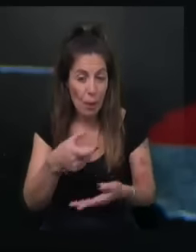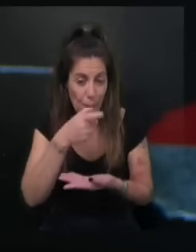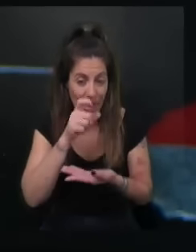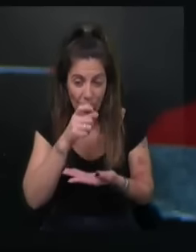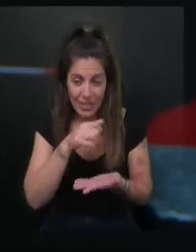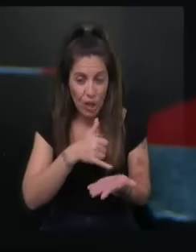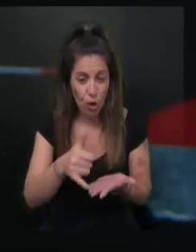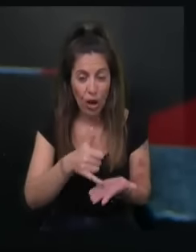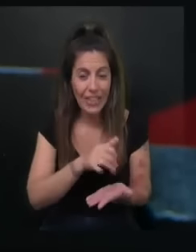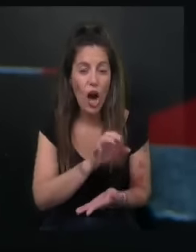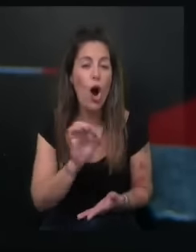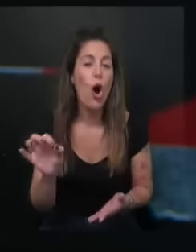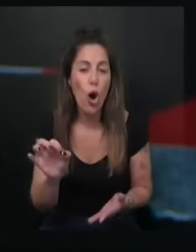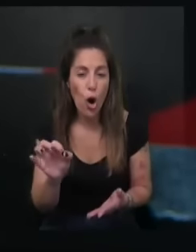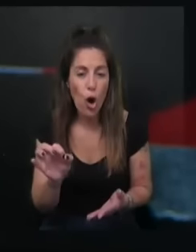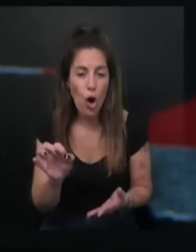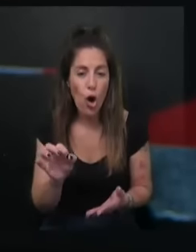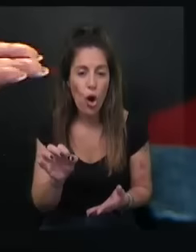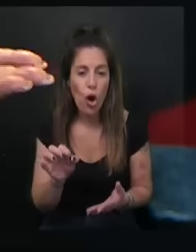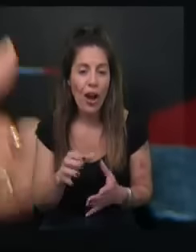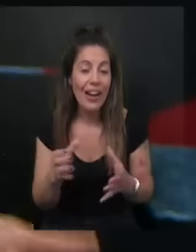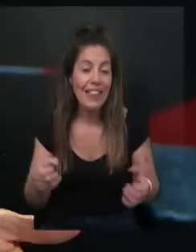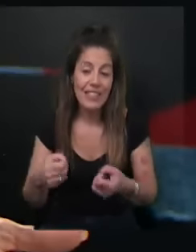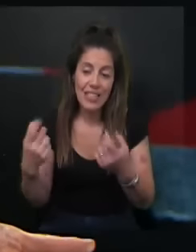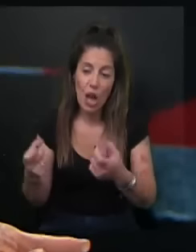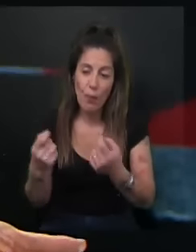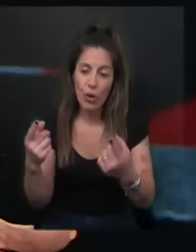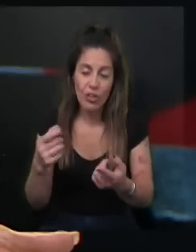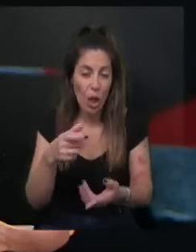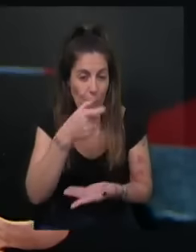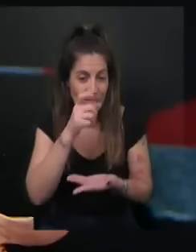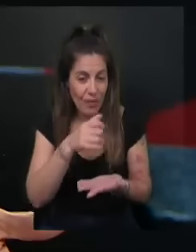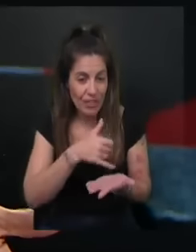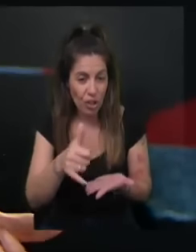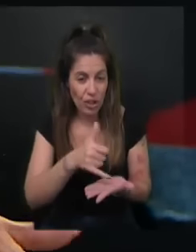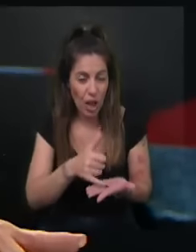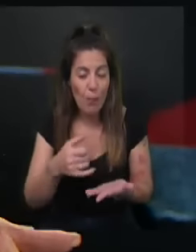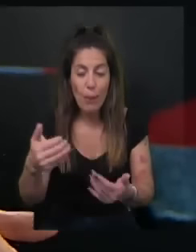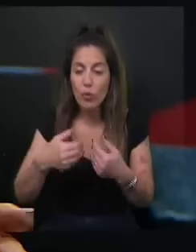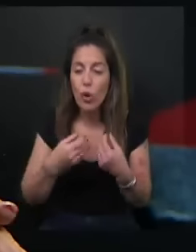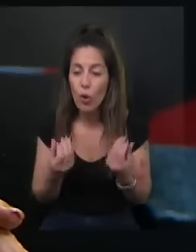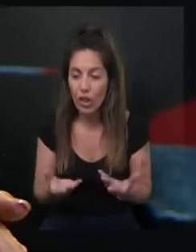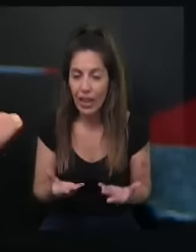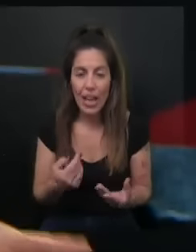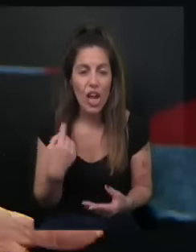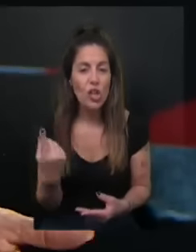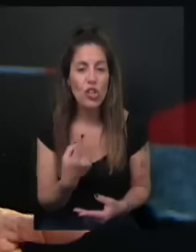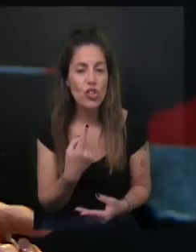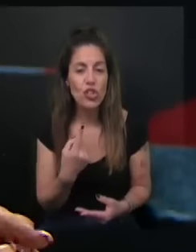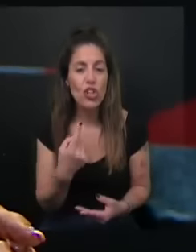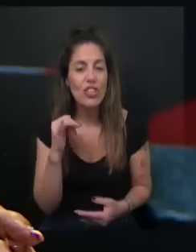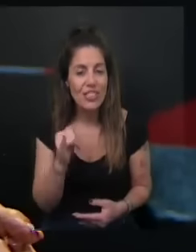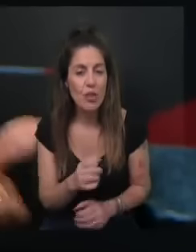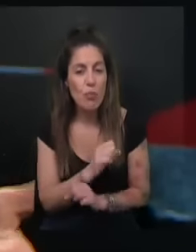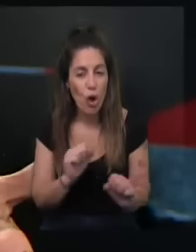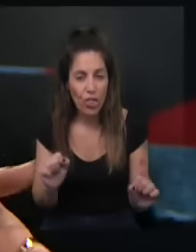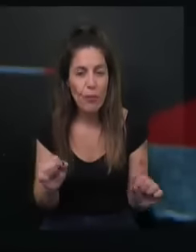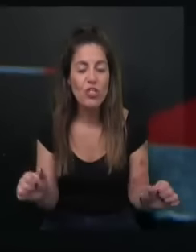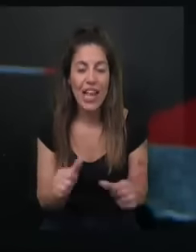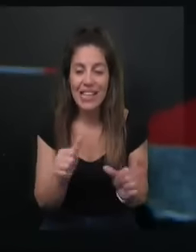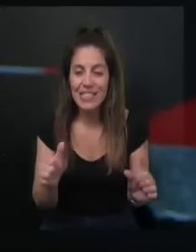de cocaína o vamos a ser grandes exportadores de pasta base de cocaína me preguntó por qué y porque nosotros no nosotros sí podemos